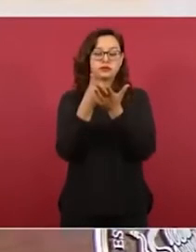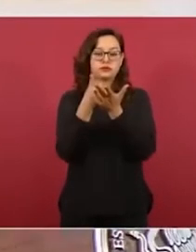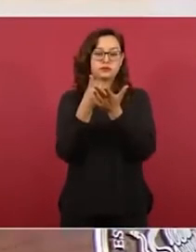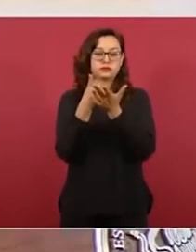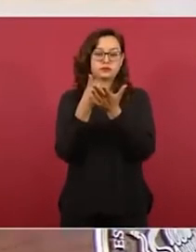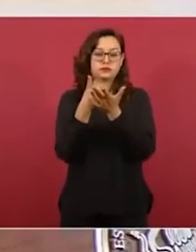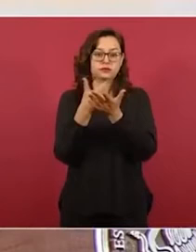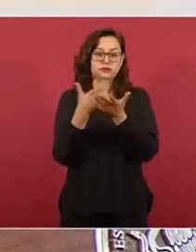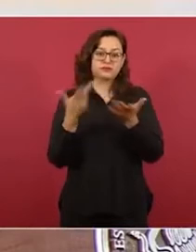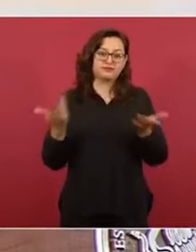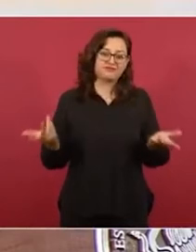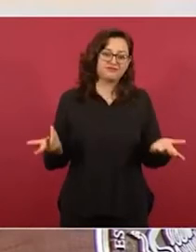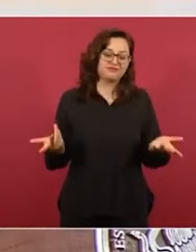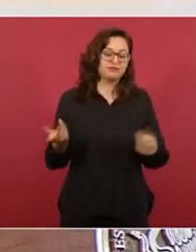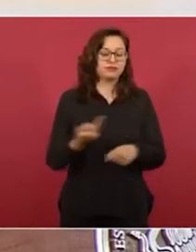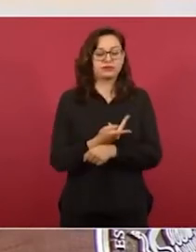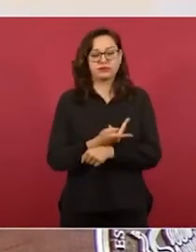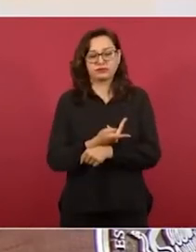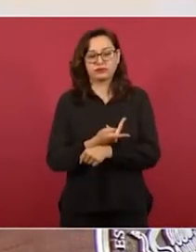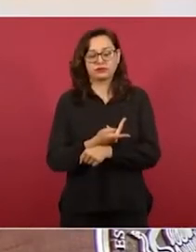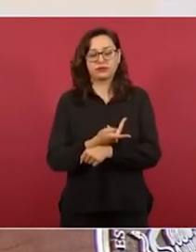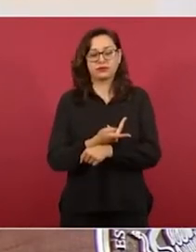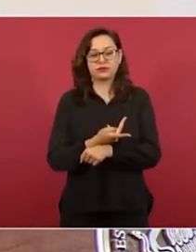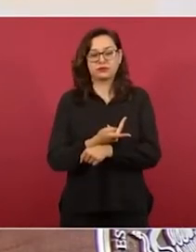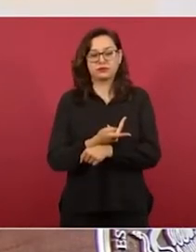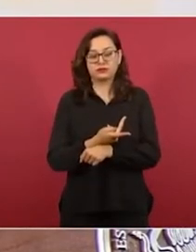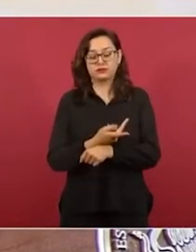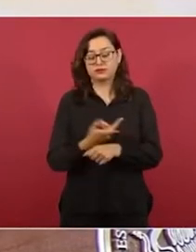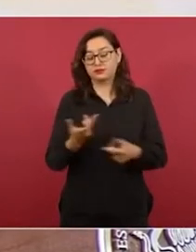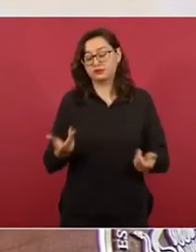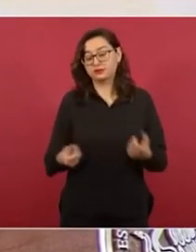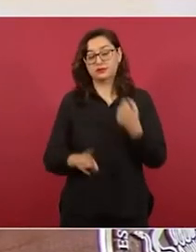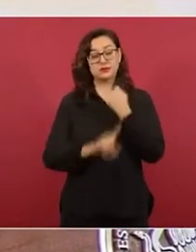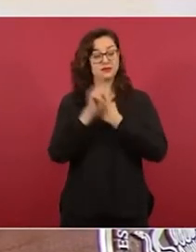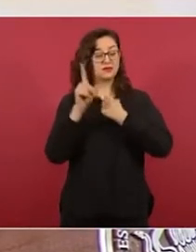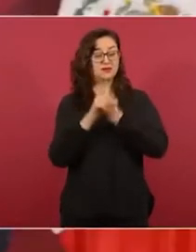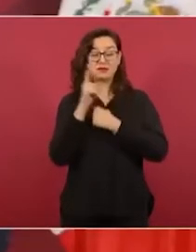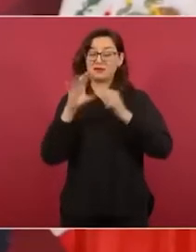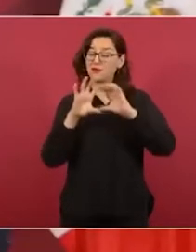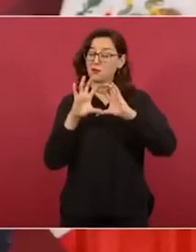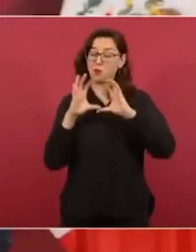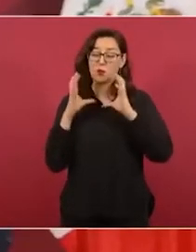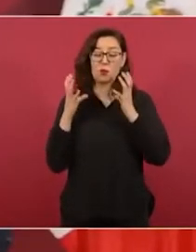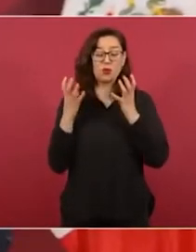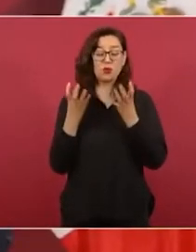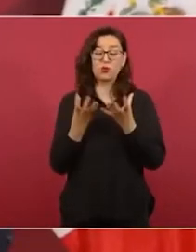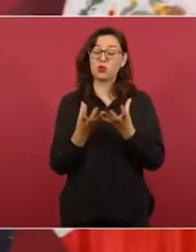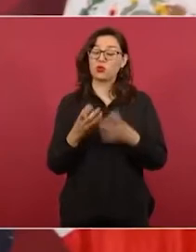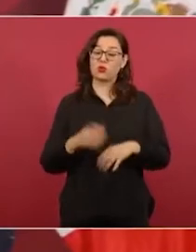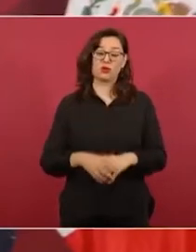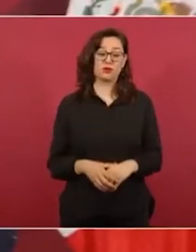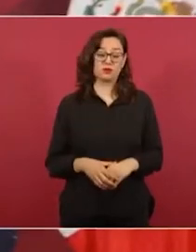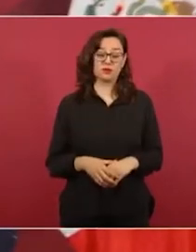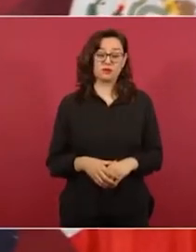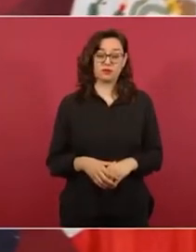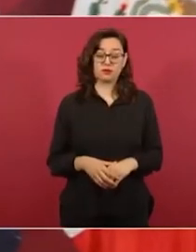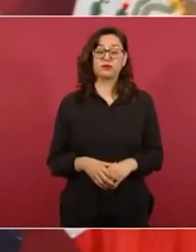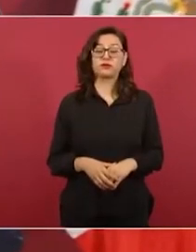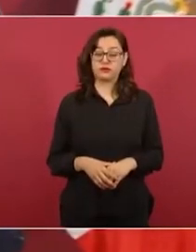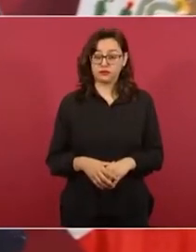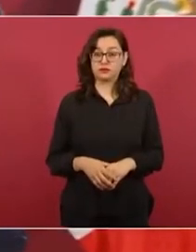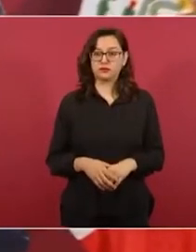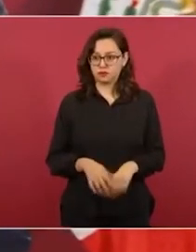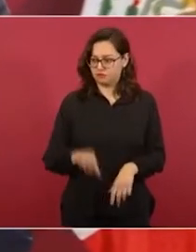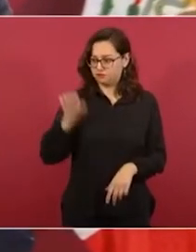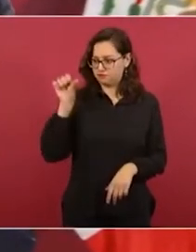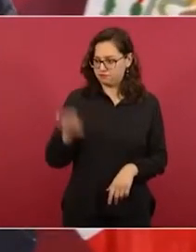porque es un fenómeno mundial. En efecto, hoy se dio a conocer